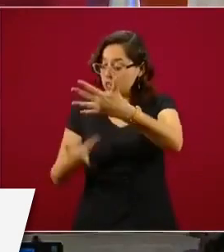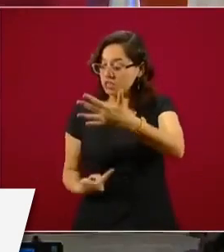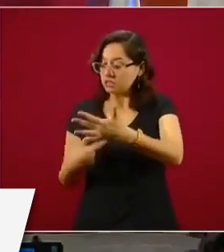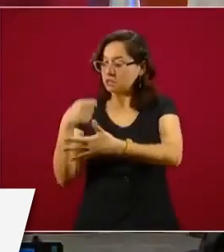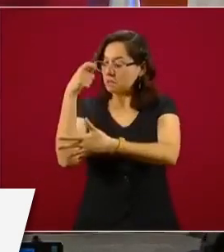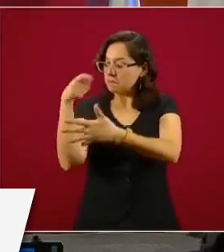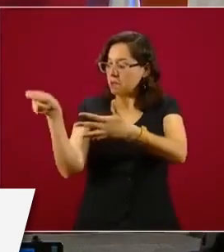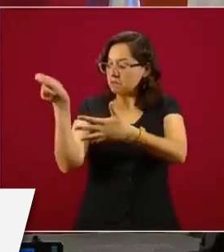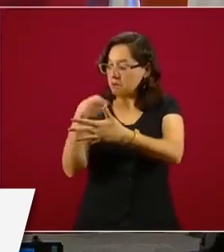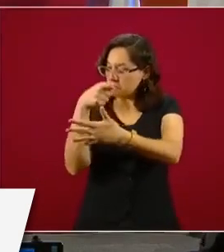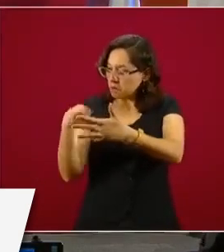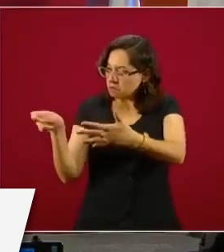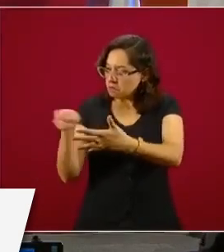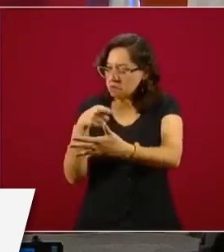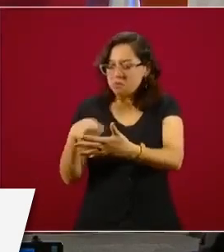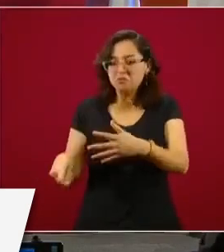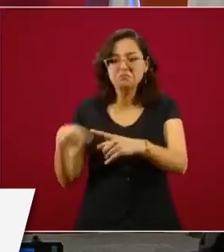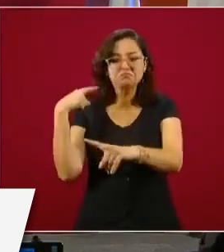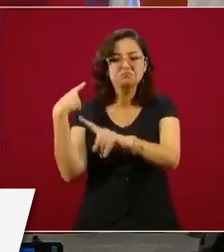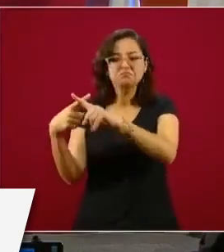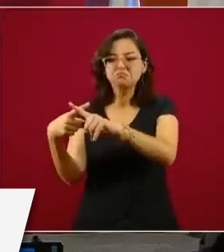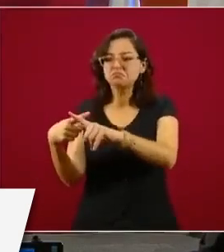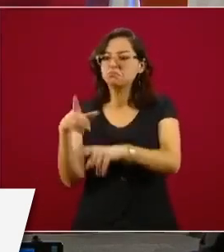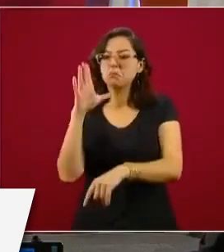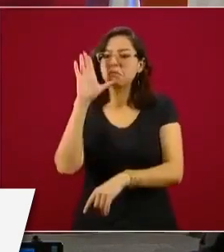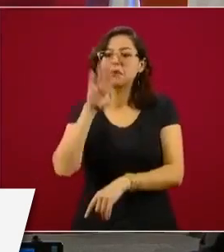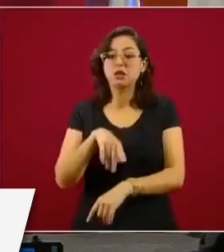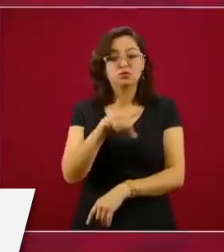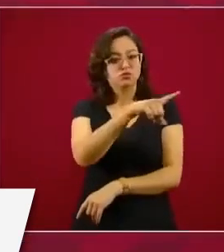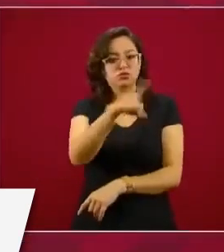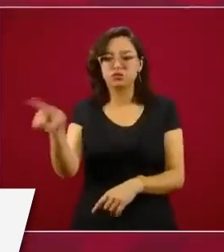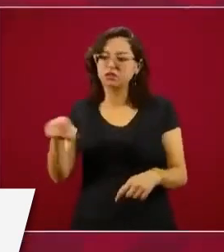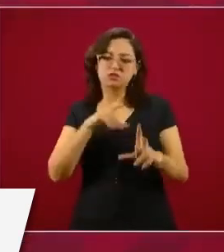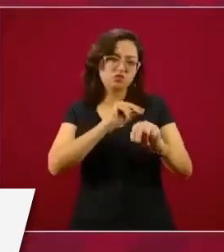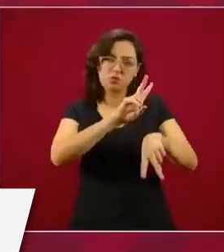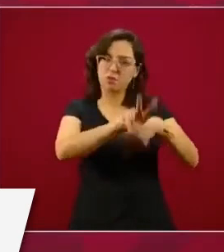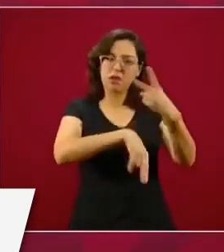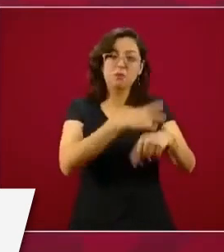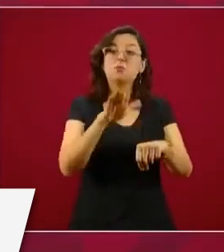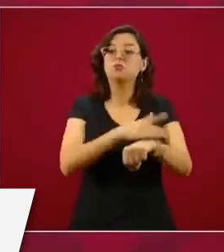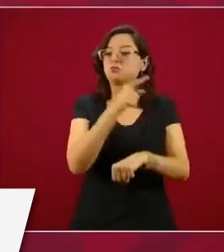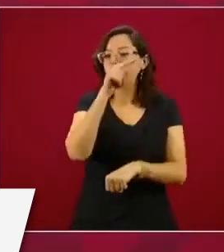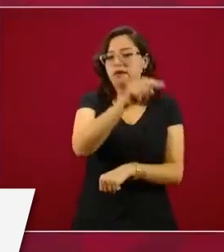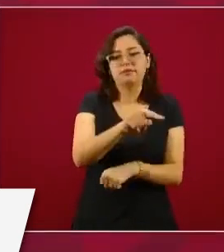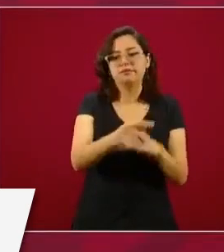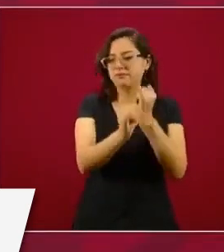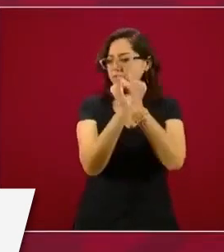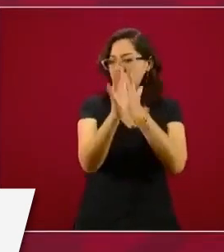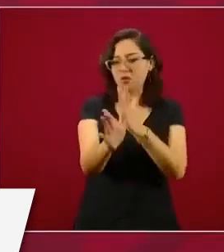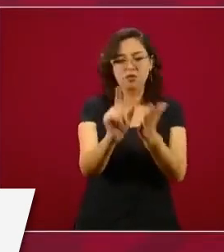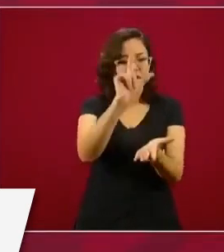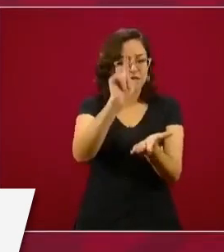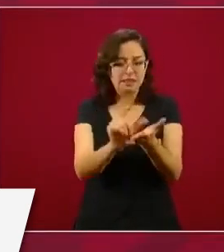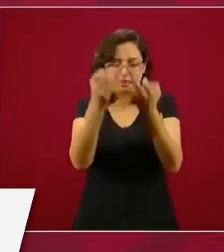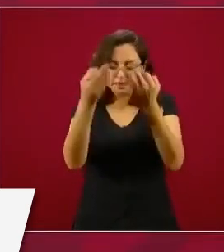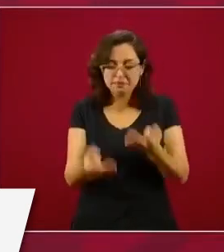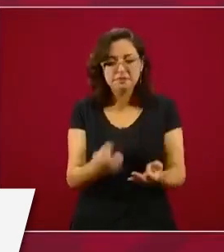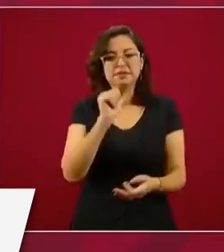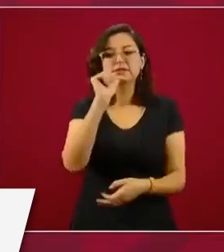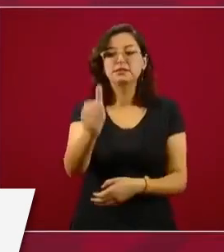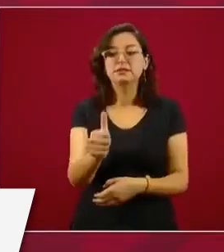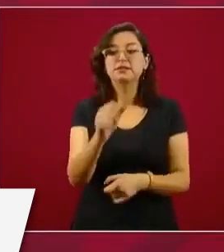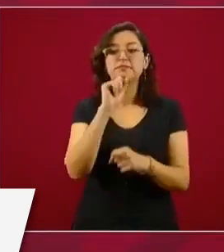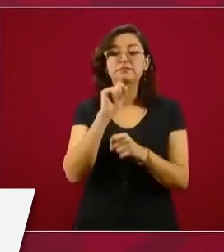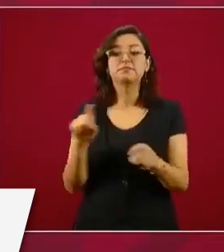de Litro por Litro, para que eviten comprar en esos lugares, porque de seguro no les van a dar litros completos. Como no estaba dando litros